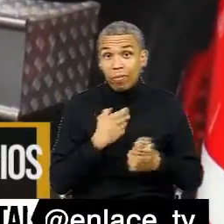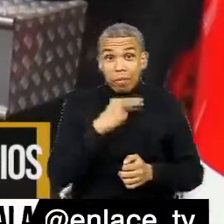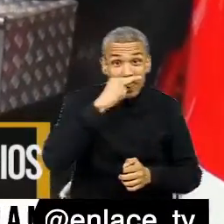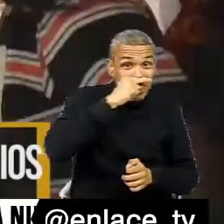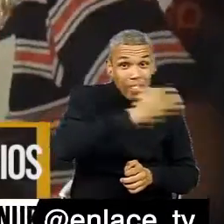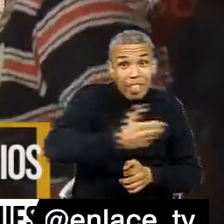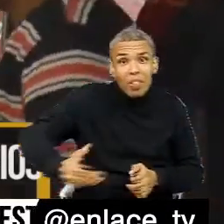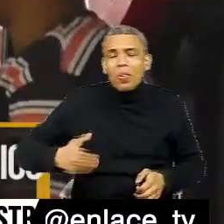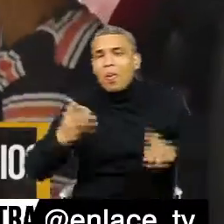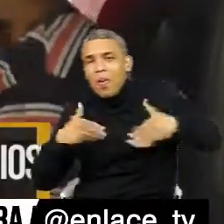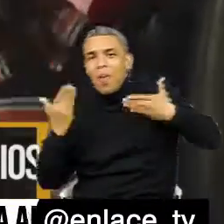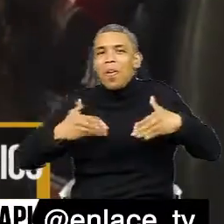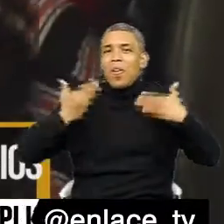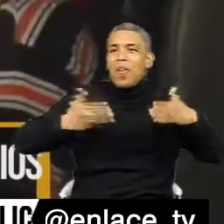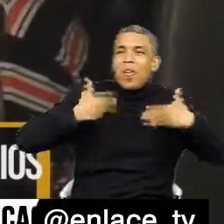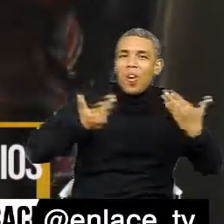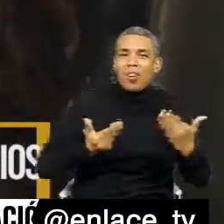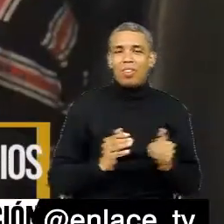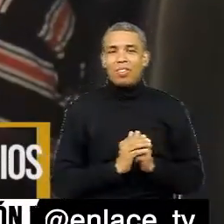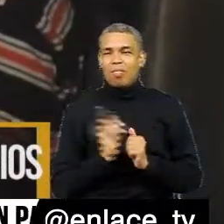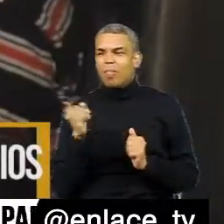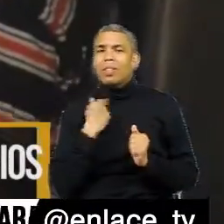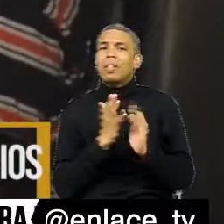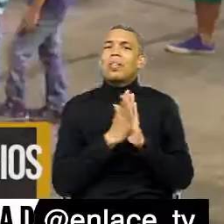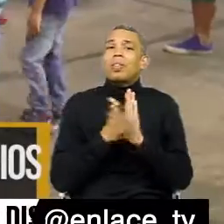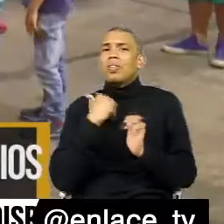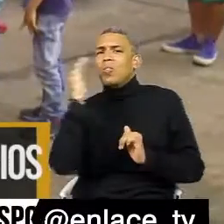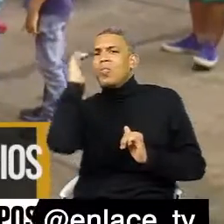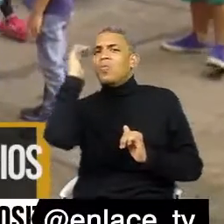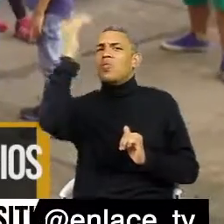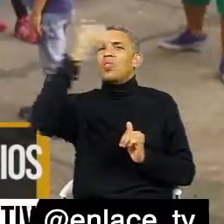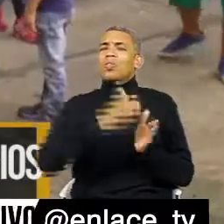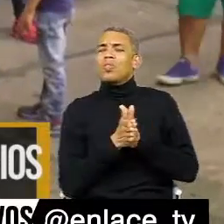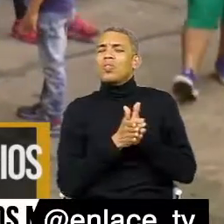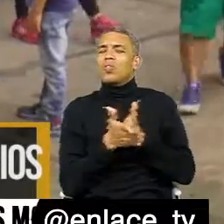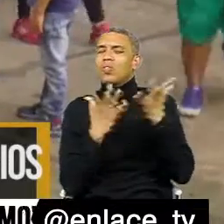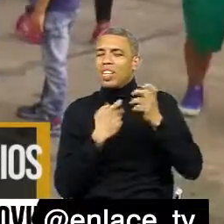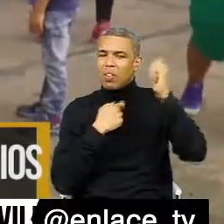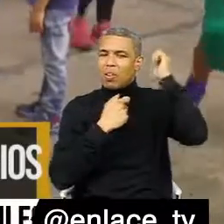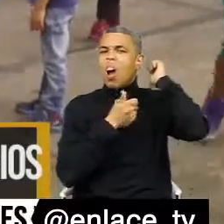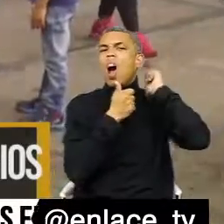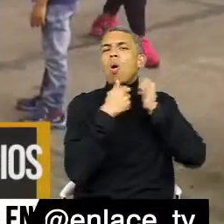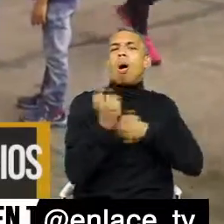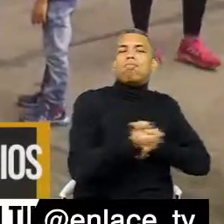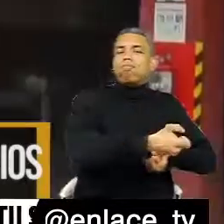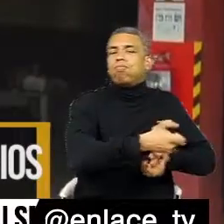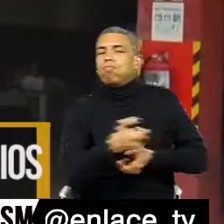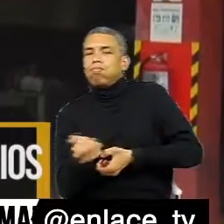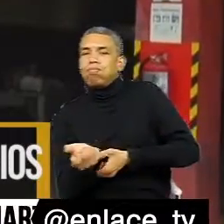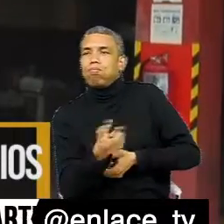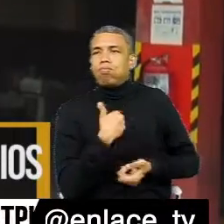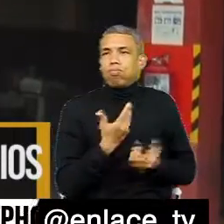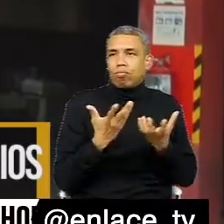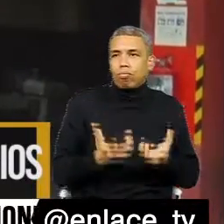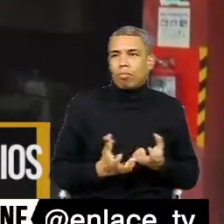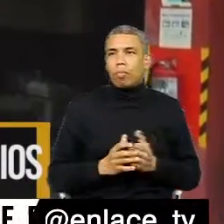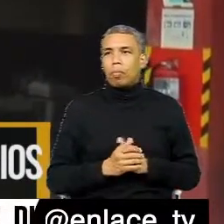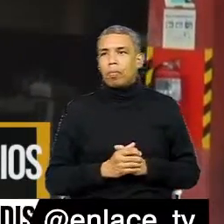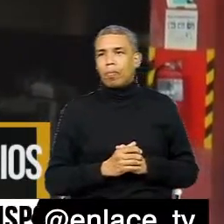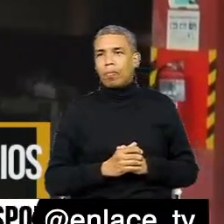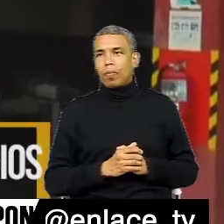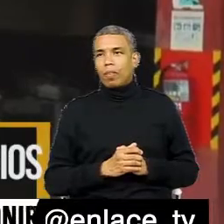de bomberos y coincidieron en decir que de grandes sueñan con ser voluntarios de esta gran institución. Aprendimos a los